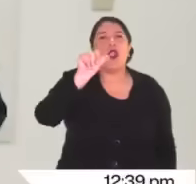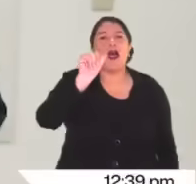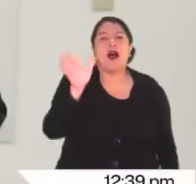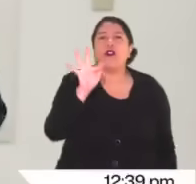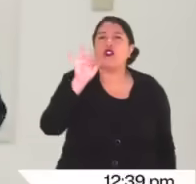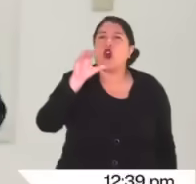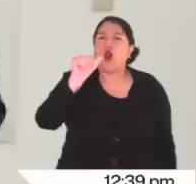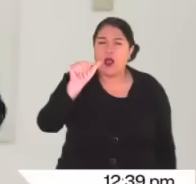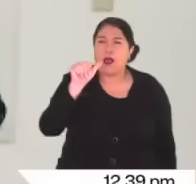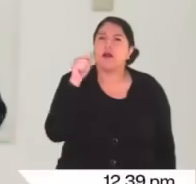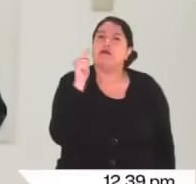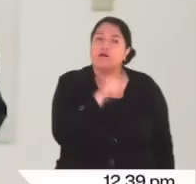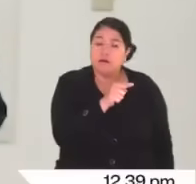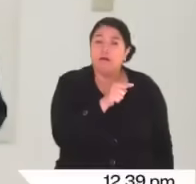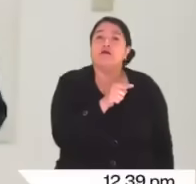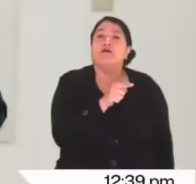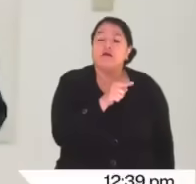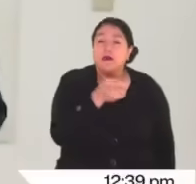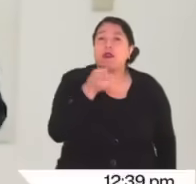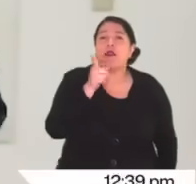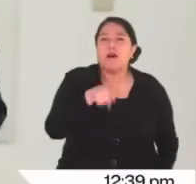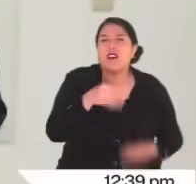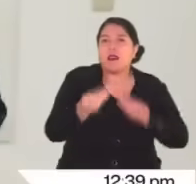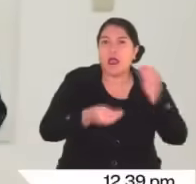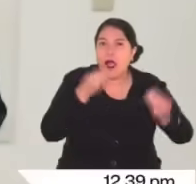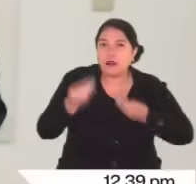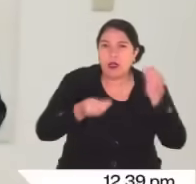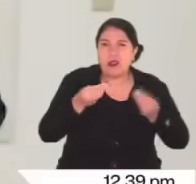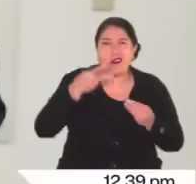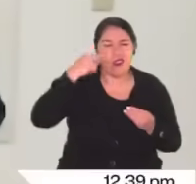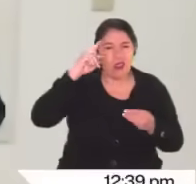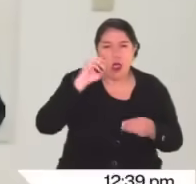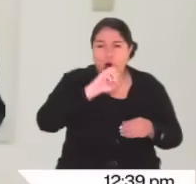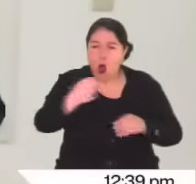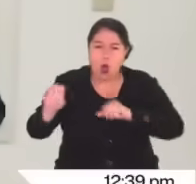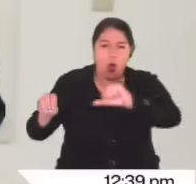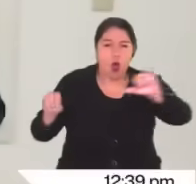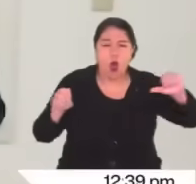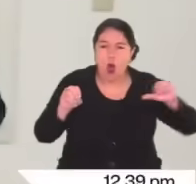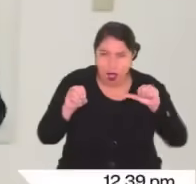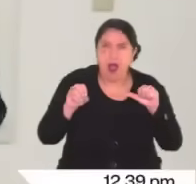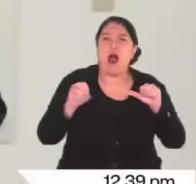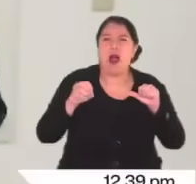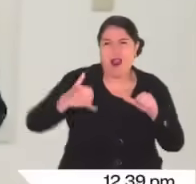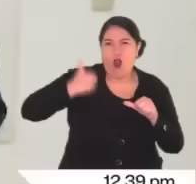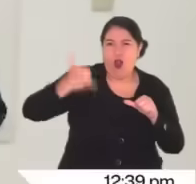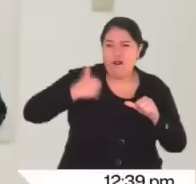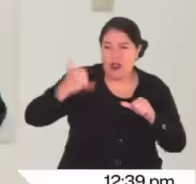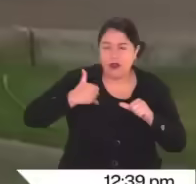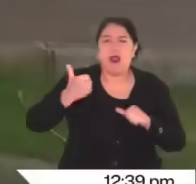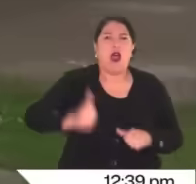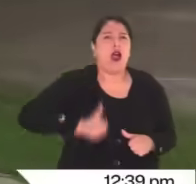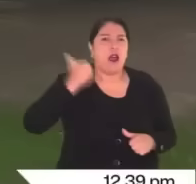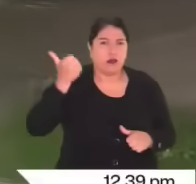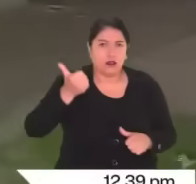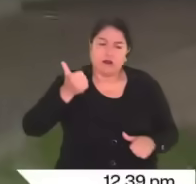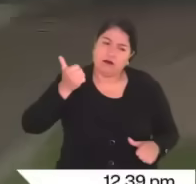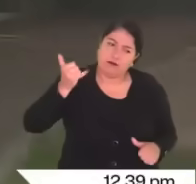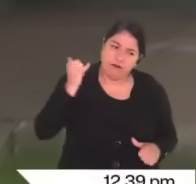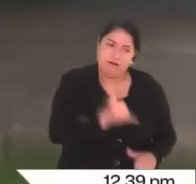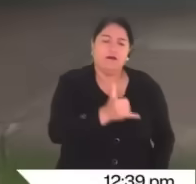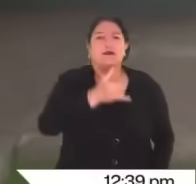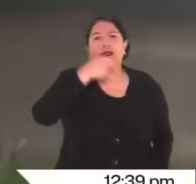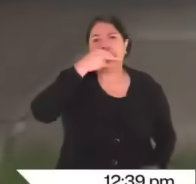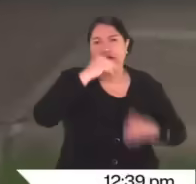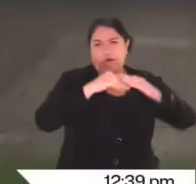requerida por el delito de tráfico de niños niñas y adolescentes y acceso carnal abusivo con menor de 14 años pero el caso